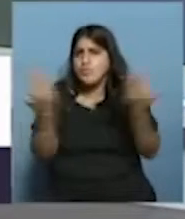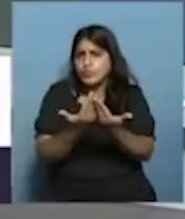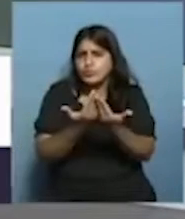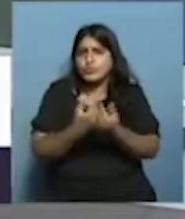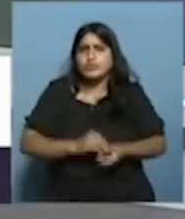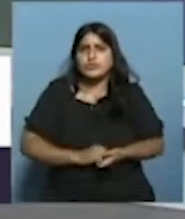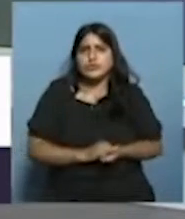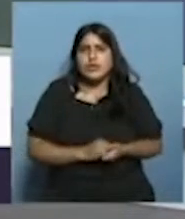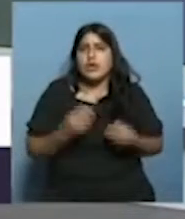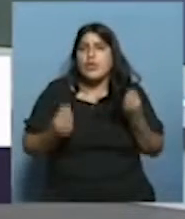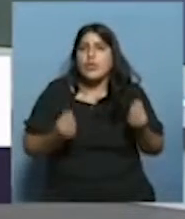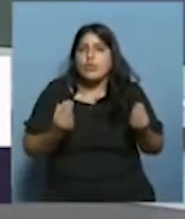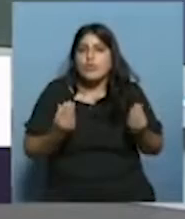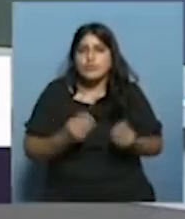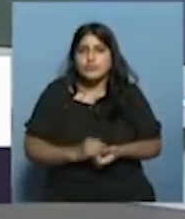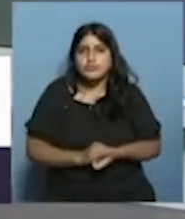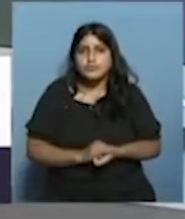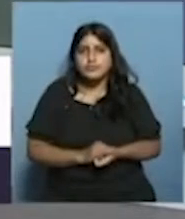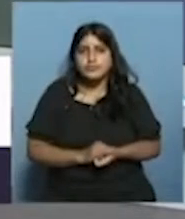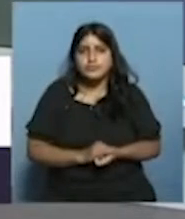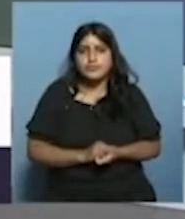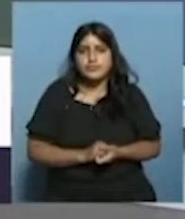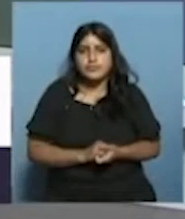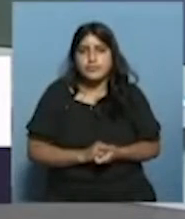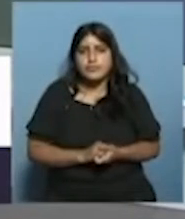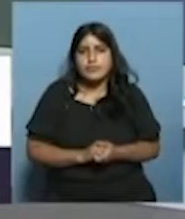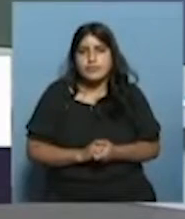son las capacidades en la quebrada, principalmente.